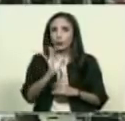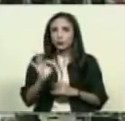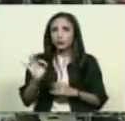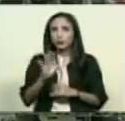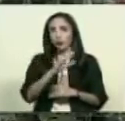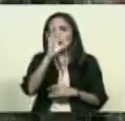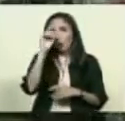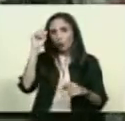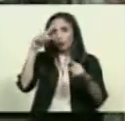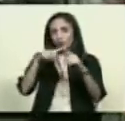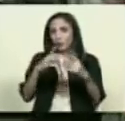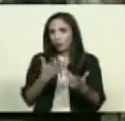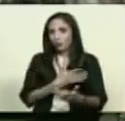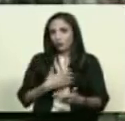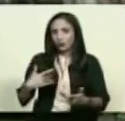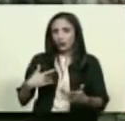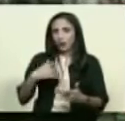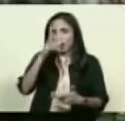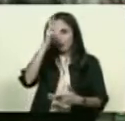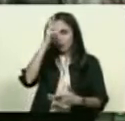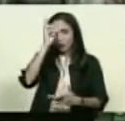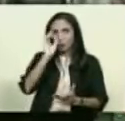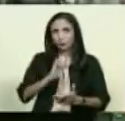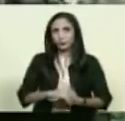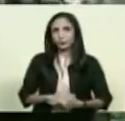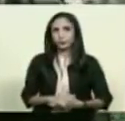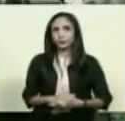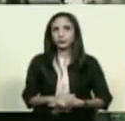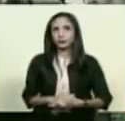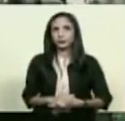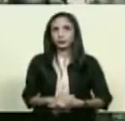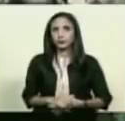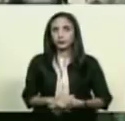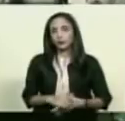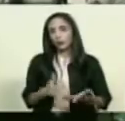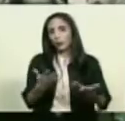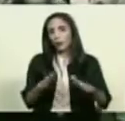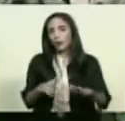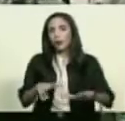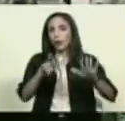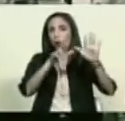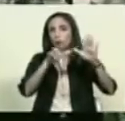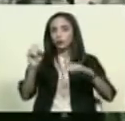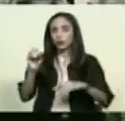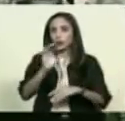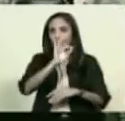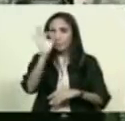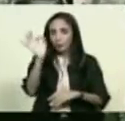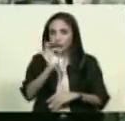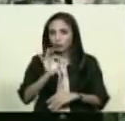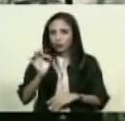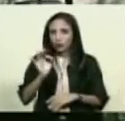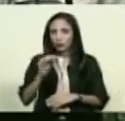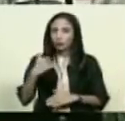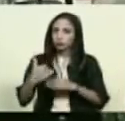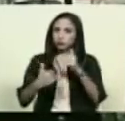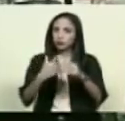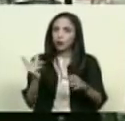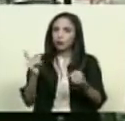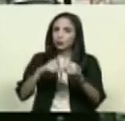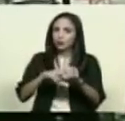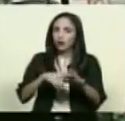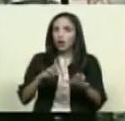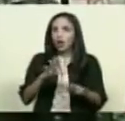meta planteada para el Estado Falcón. Asimismo, más del 80% que se ha venido involucrando con el Plan